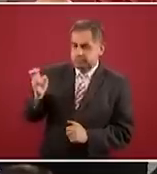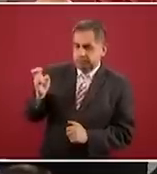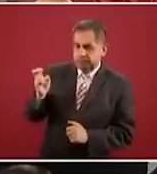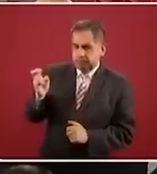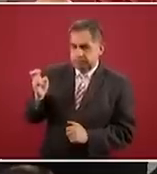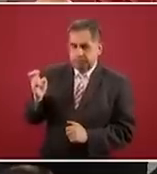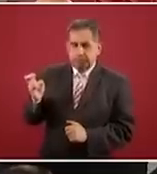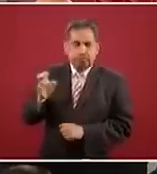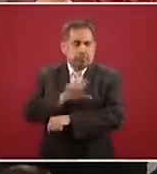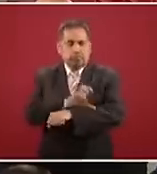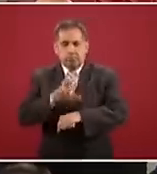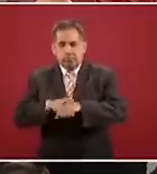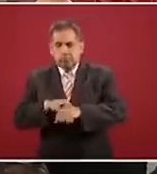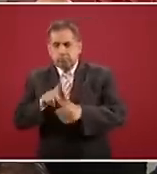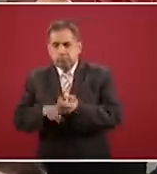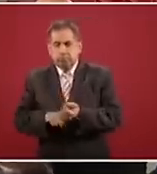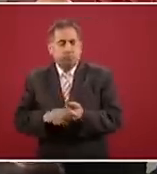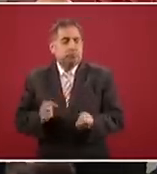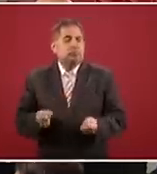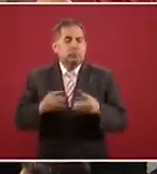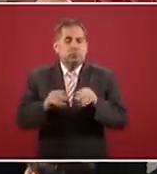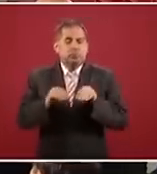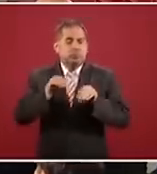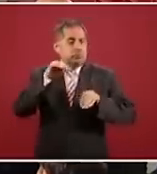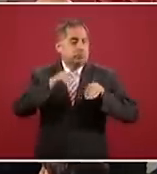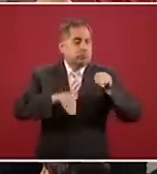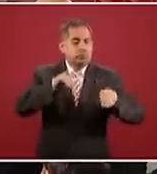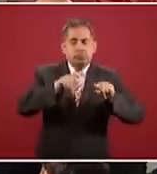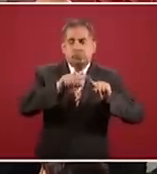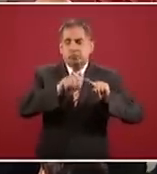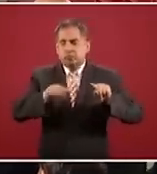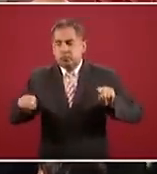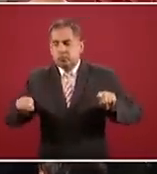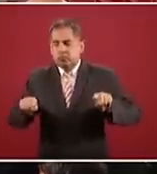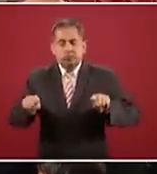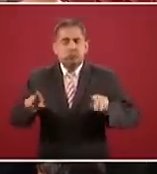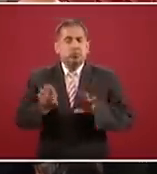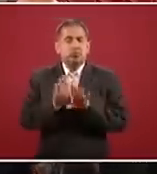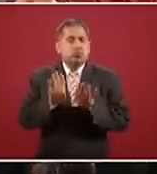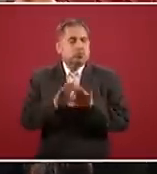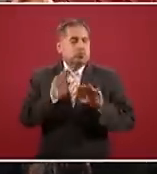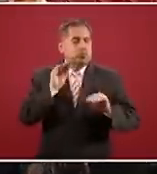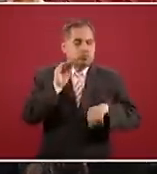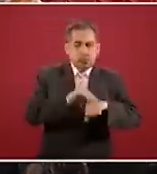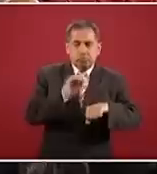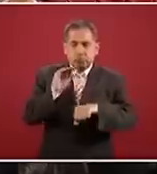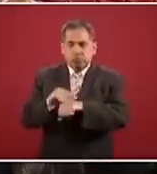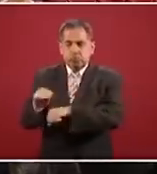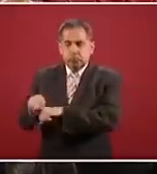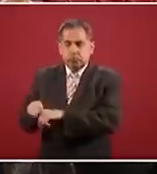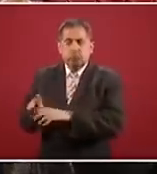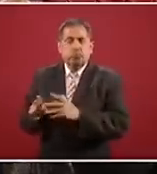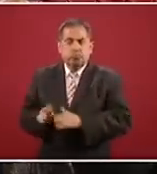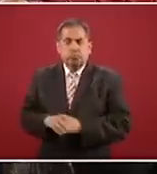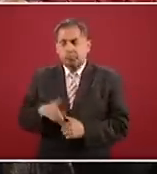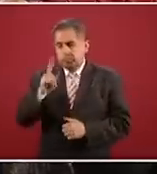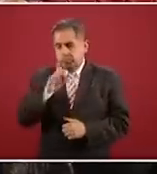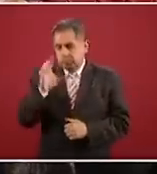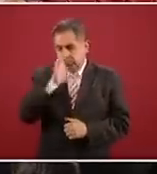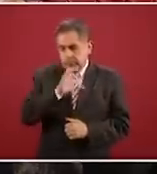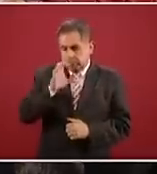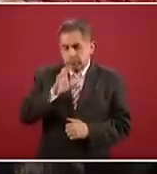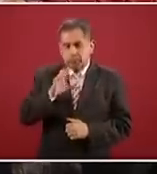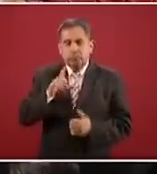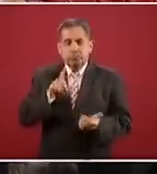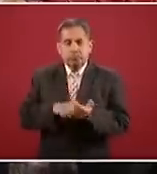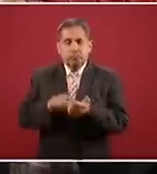los coordinadores, el despliegue de la Guardia Nacional como se encuentra actualmente. Caso Aguascalientes,